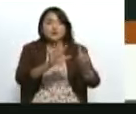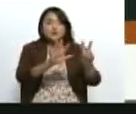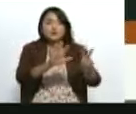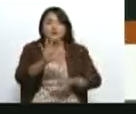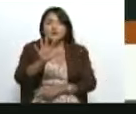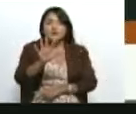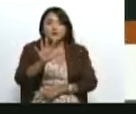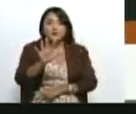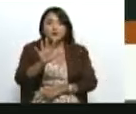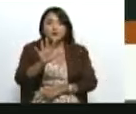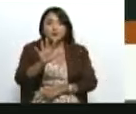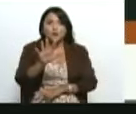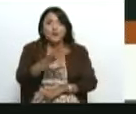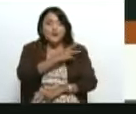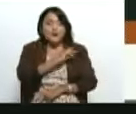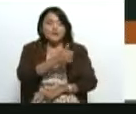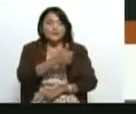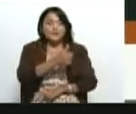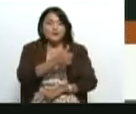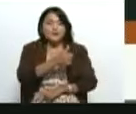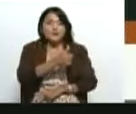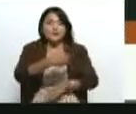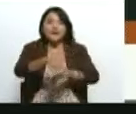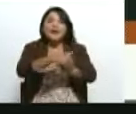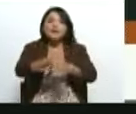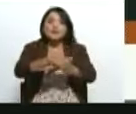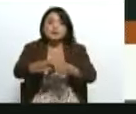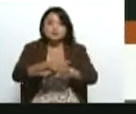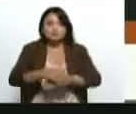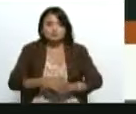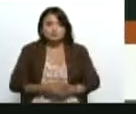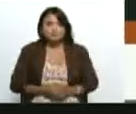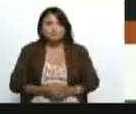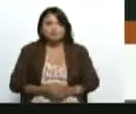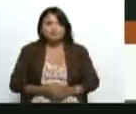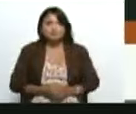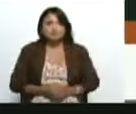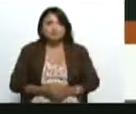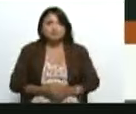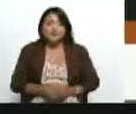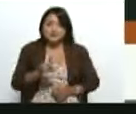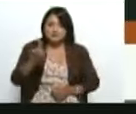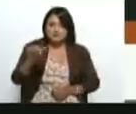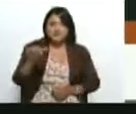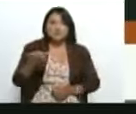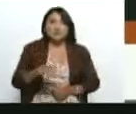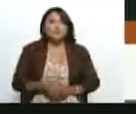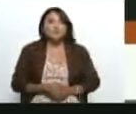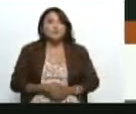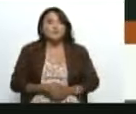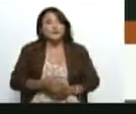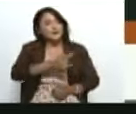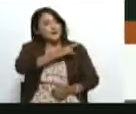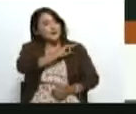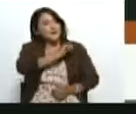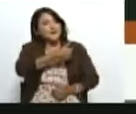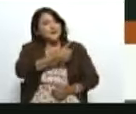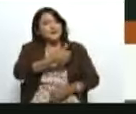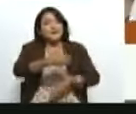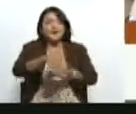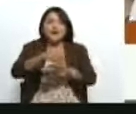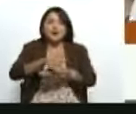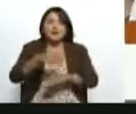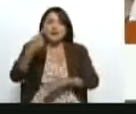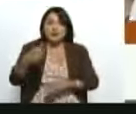6.675 jefes y jefas de calle. En la estructura, nuestros jefes y jefas de